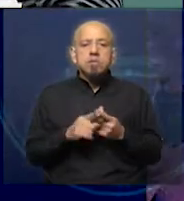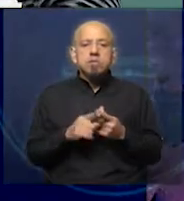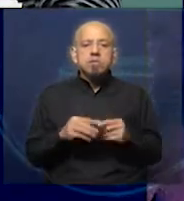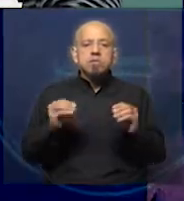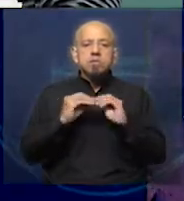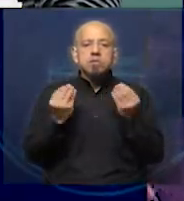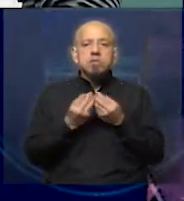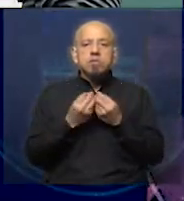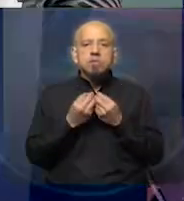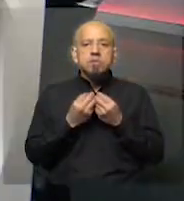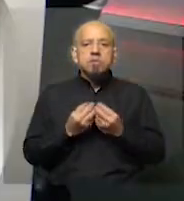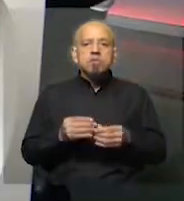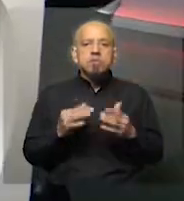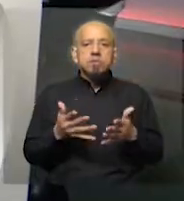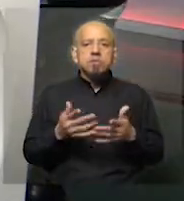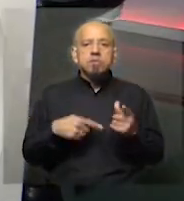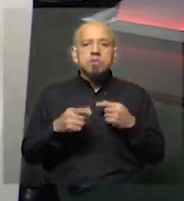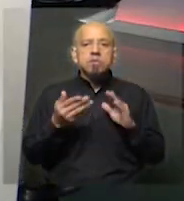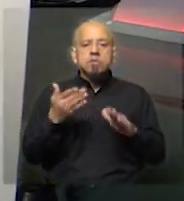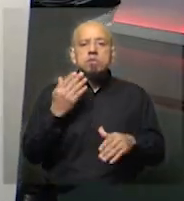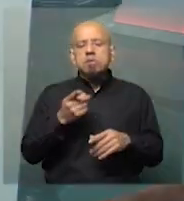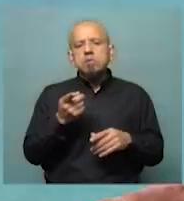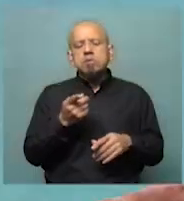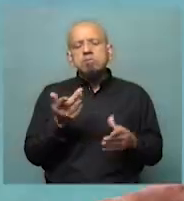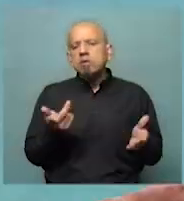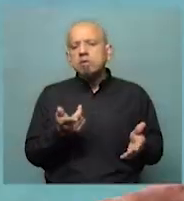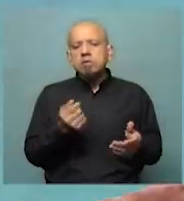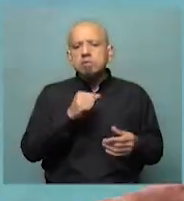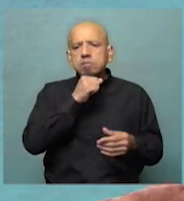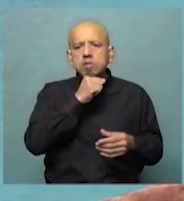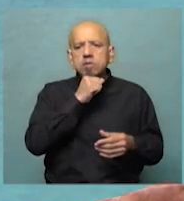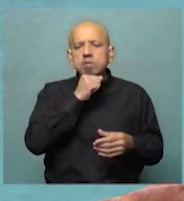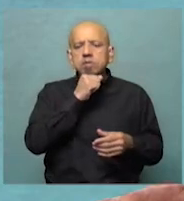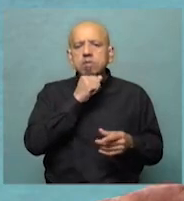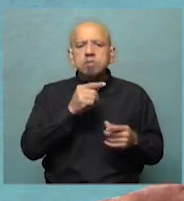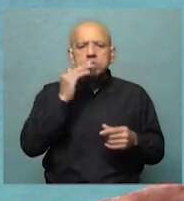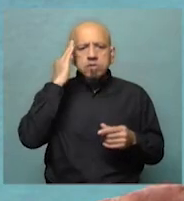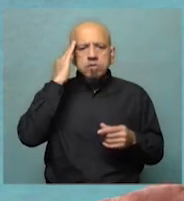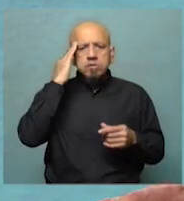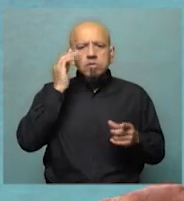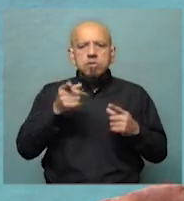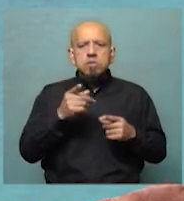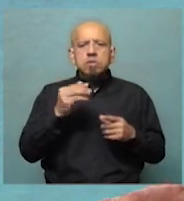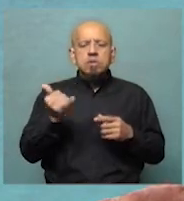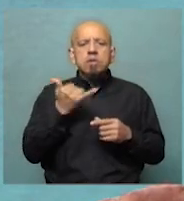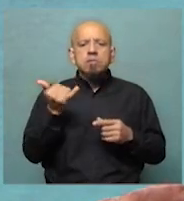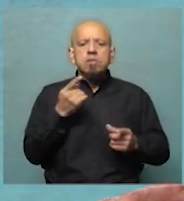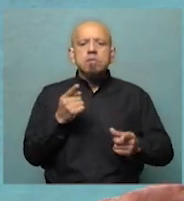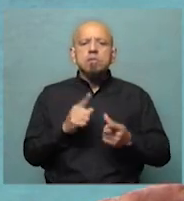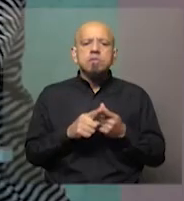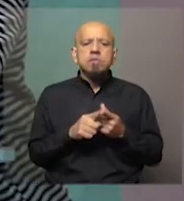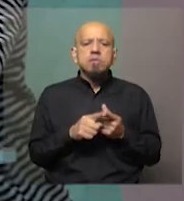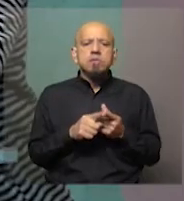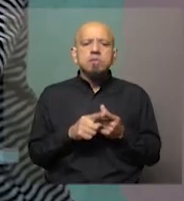me vincula con los demás. ¿Cuál es el juego más viejo que descubrieron haciendo la investigación o que se juega hace más tiempo? Y probablemente